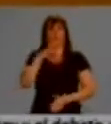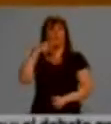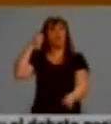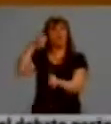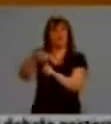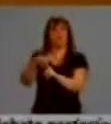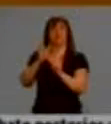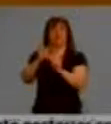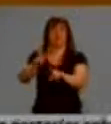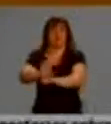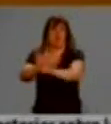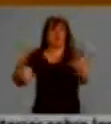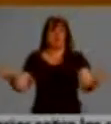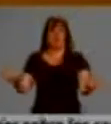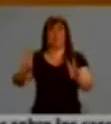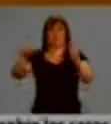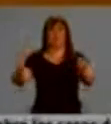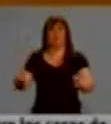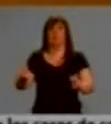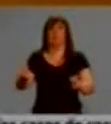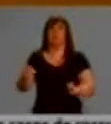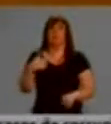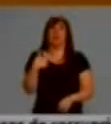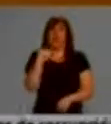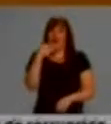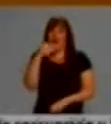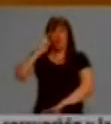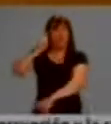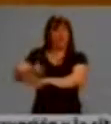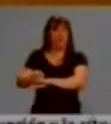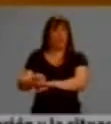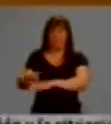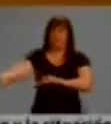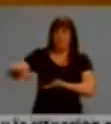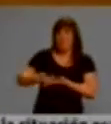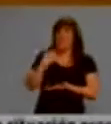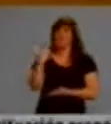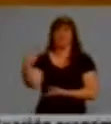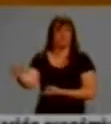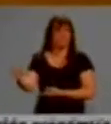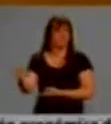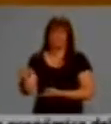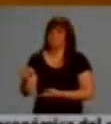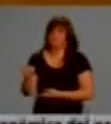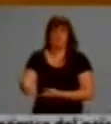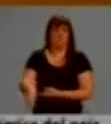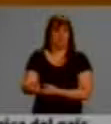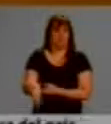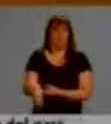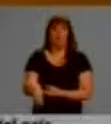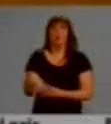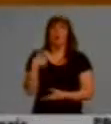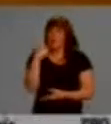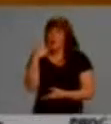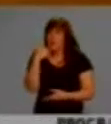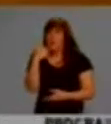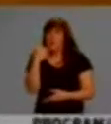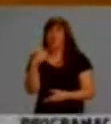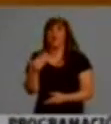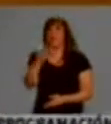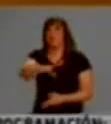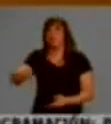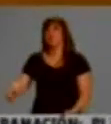verdad se aclare cuanto antes. No se le ha negado al juez nada de lo que ha solicitado hasta el momento. No se ha cambiado a ninguno